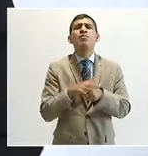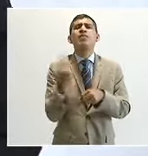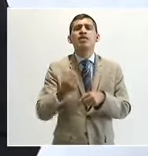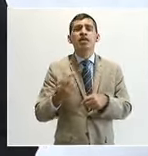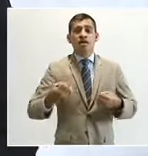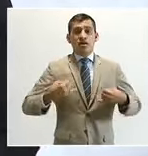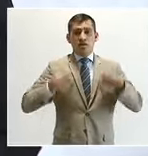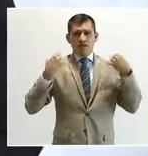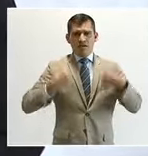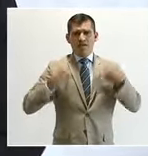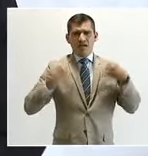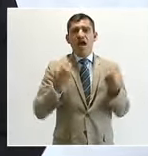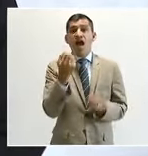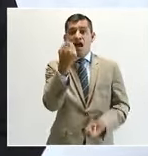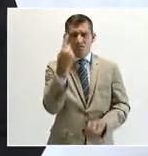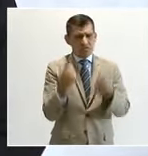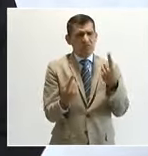emigrar